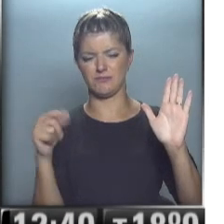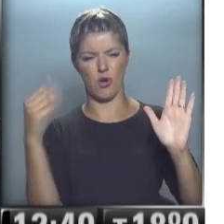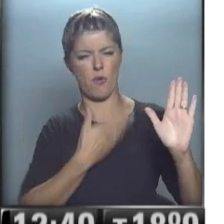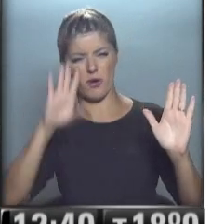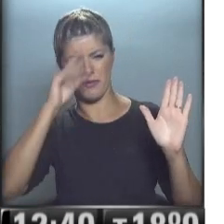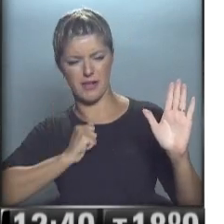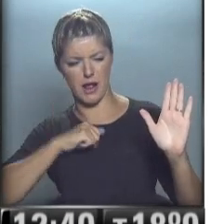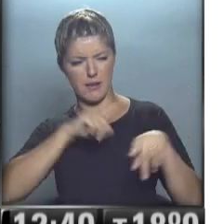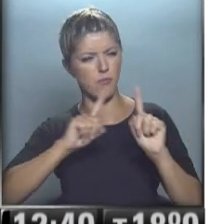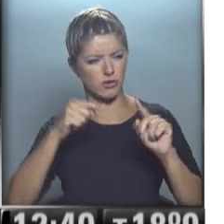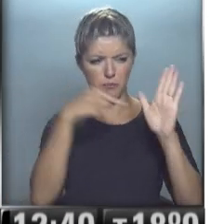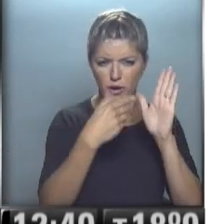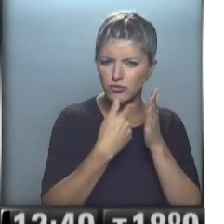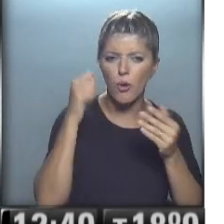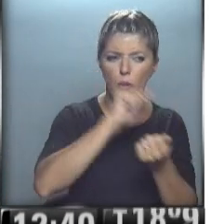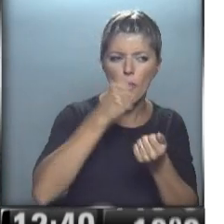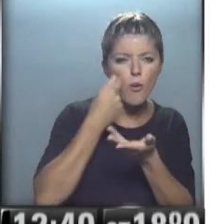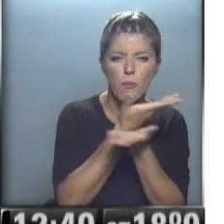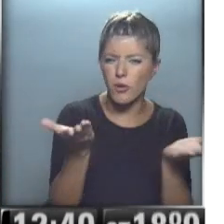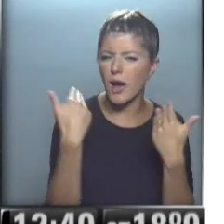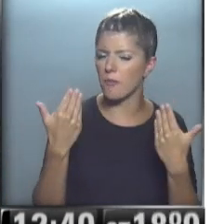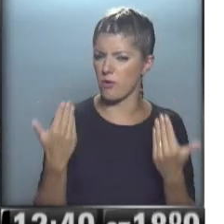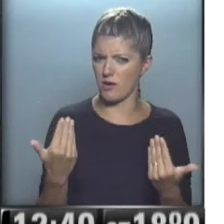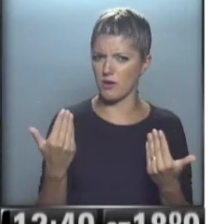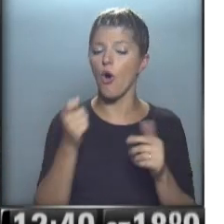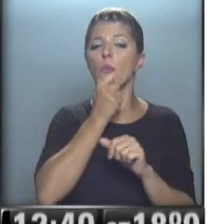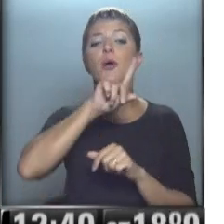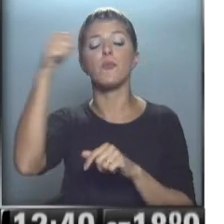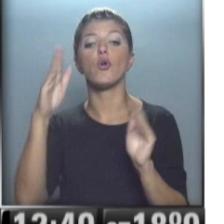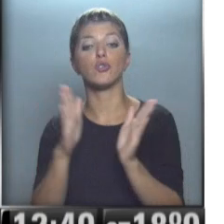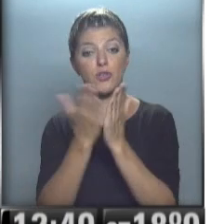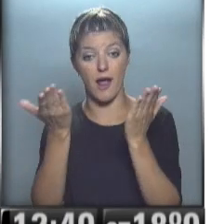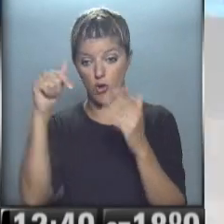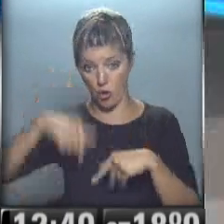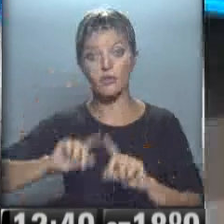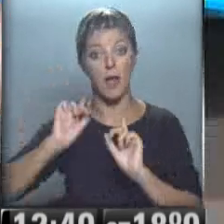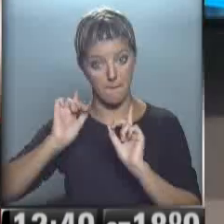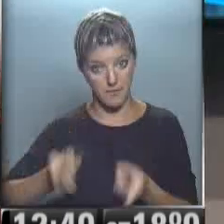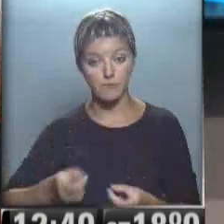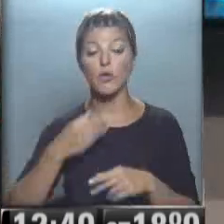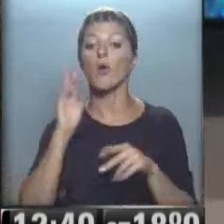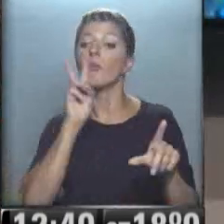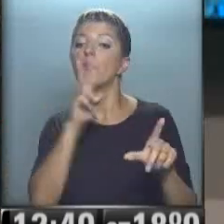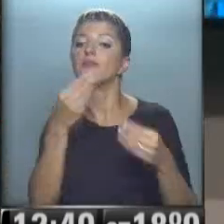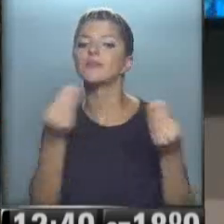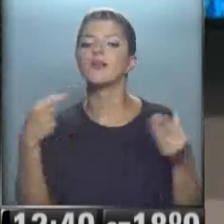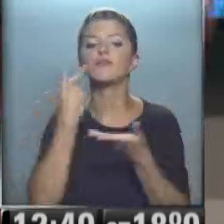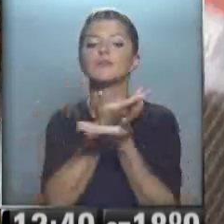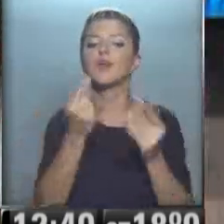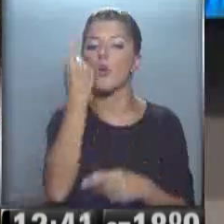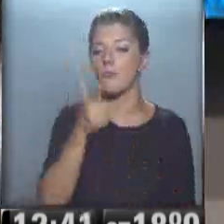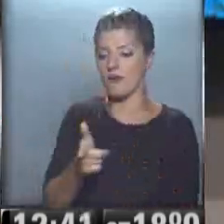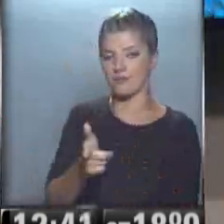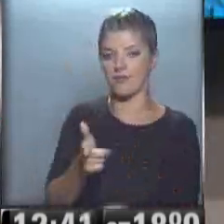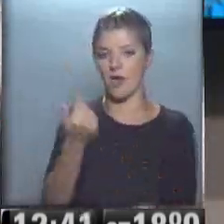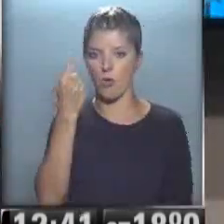se pueda publicar esto o la tapa del diario tal cual también de hoy de Venezuela que muestra a un policía apuntándole a una persona que